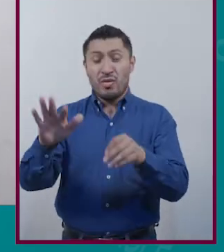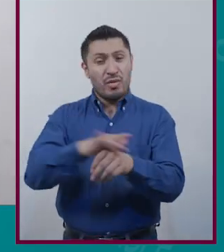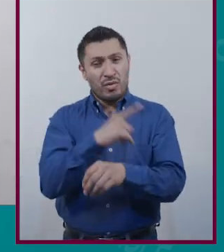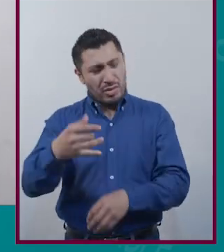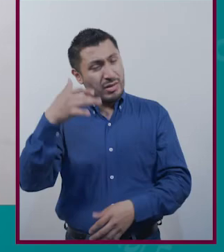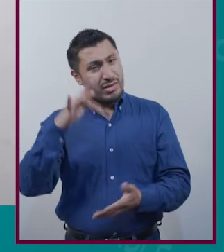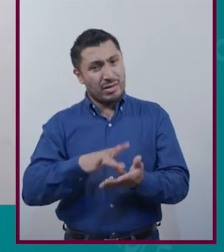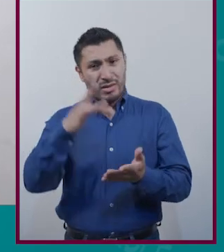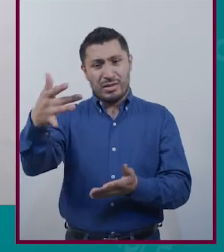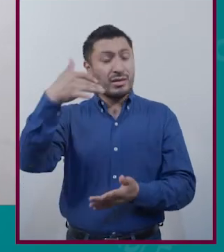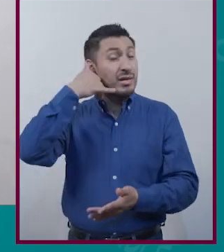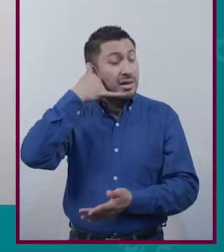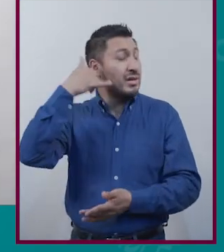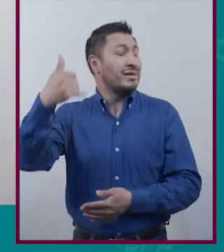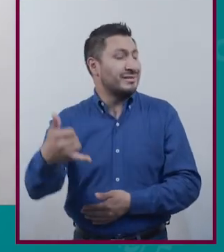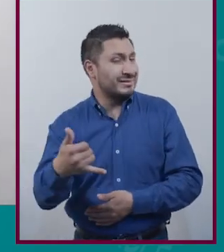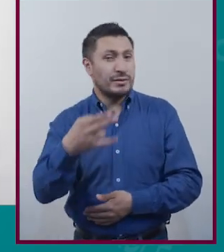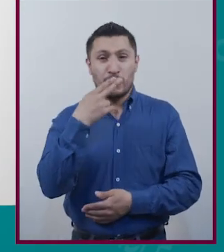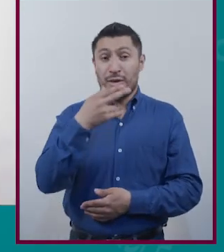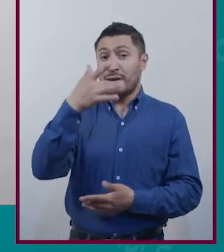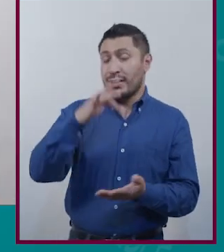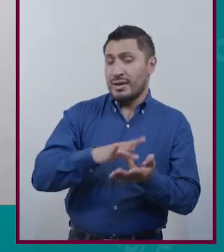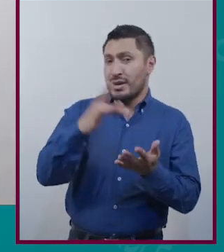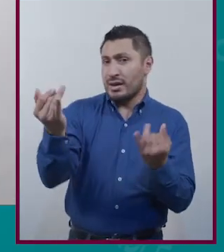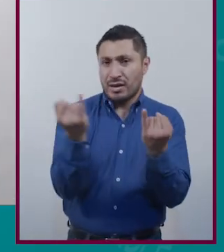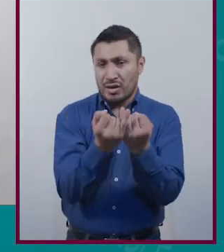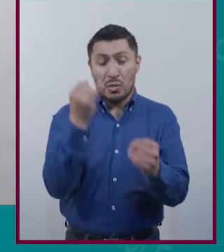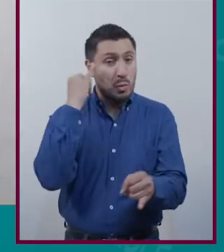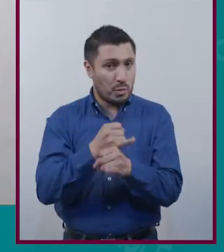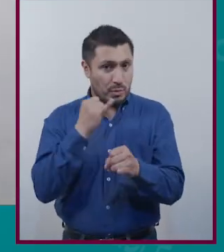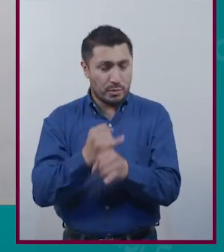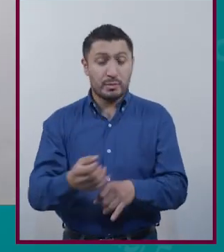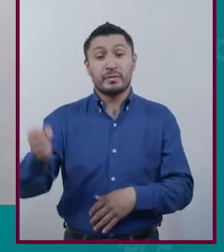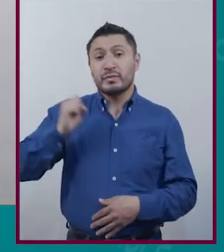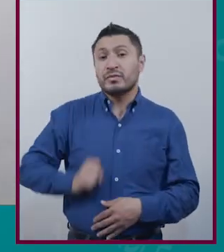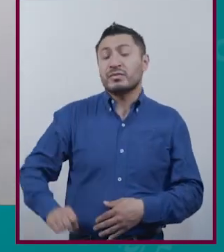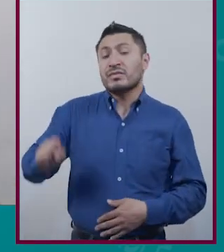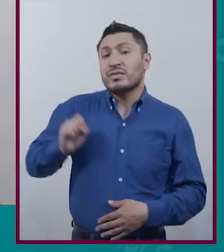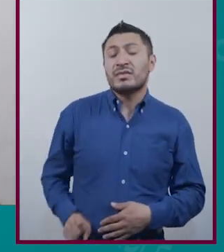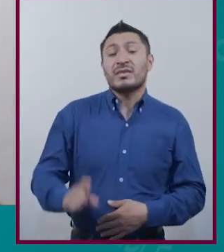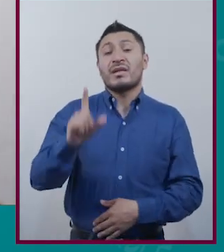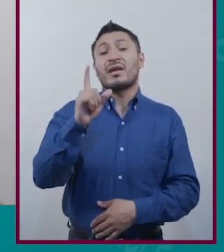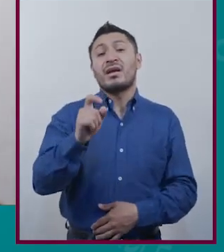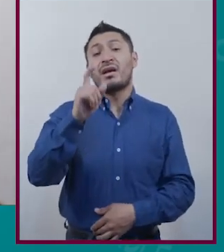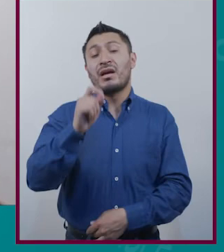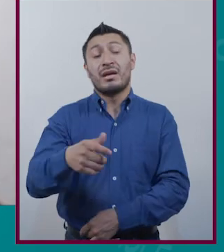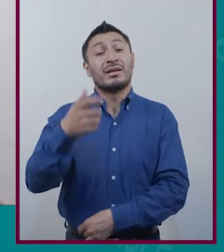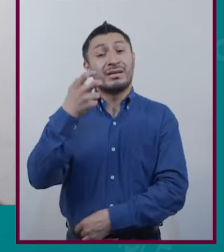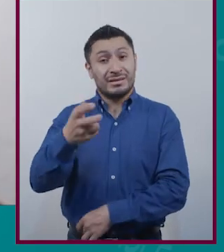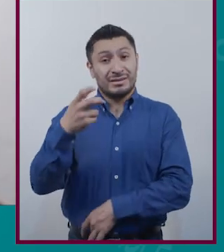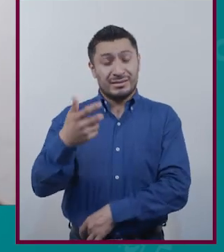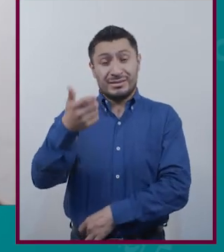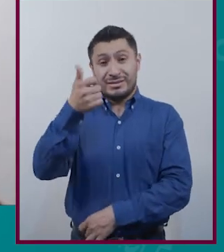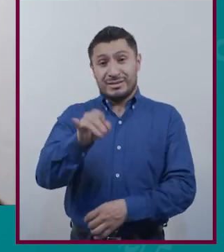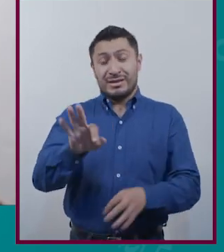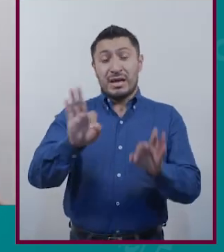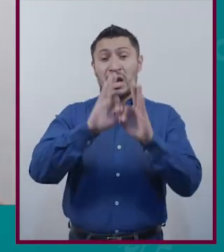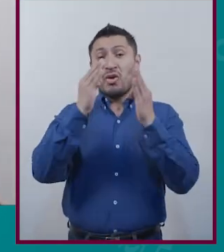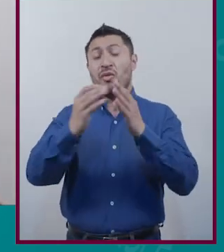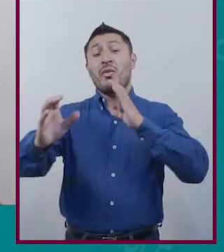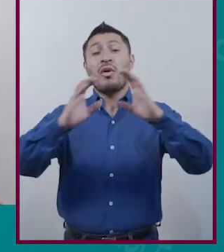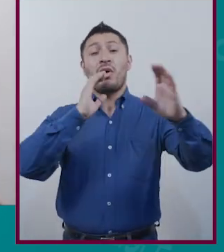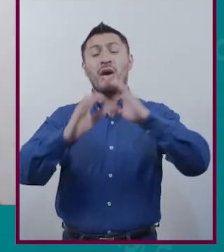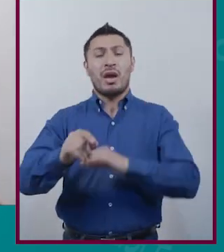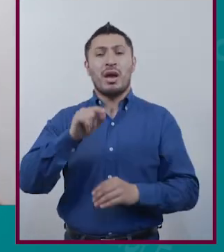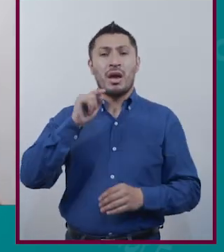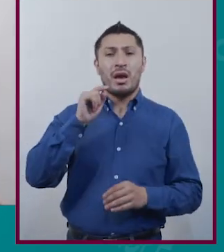y gracias también al Internet. El siglo XX fue de esta capacidad de comunicación